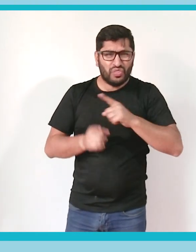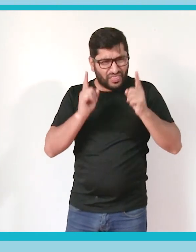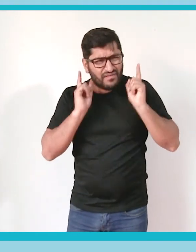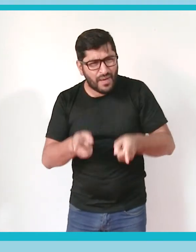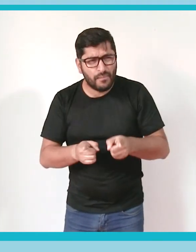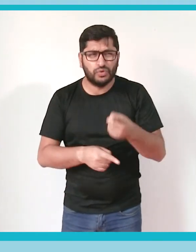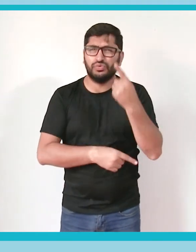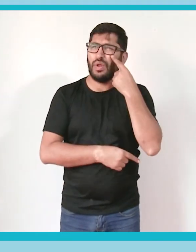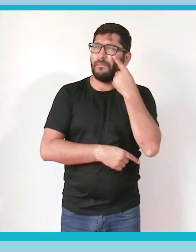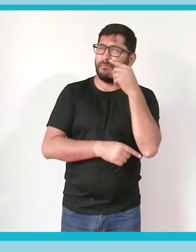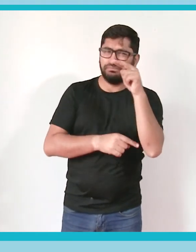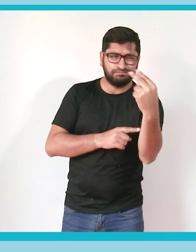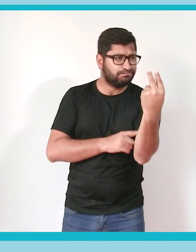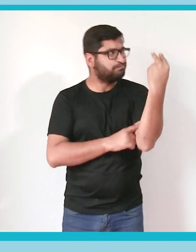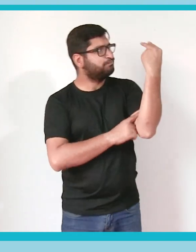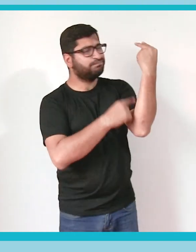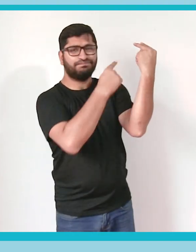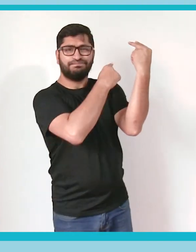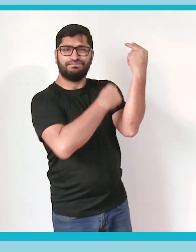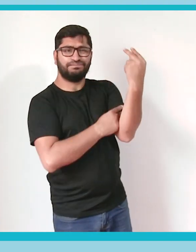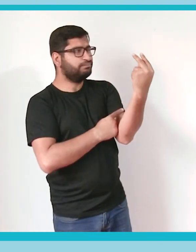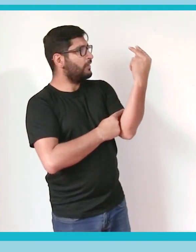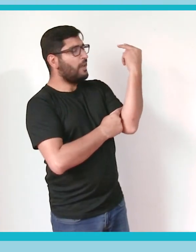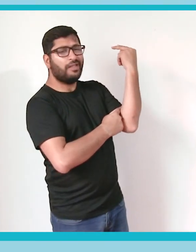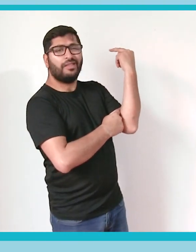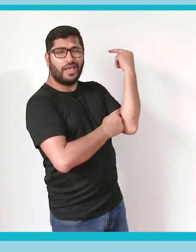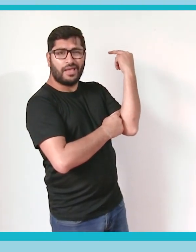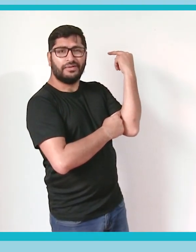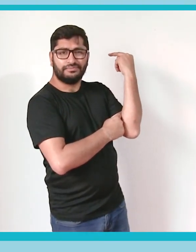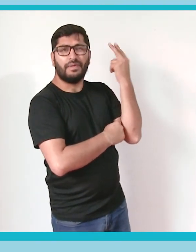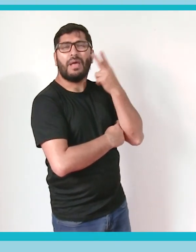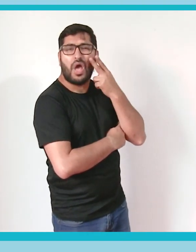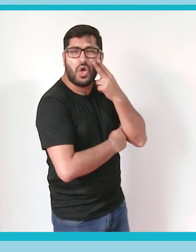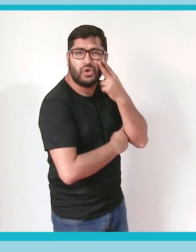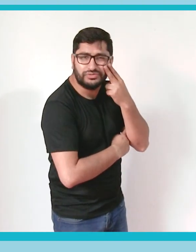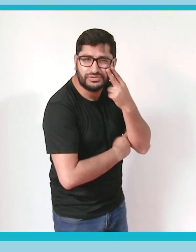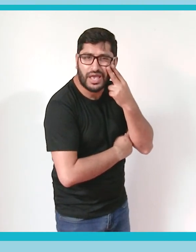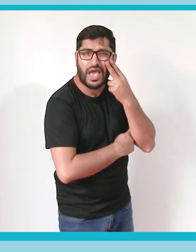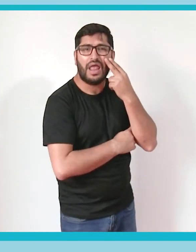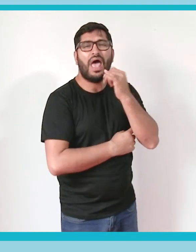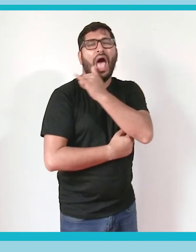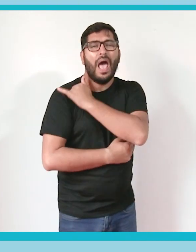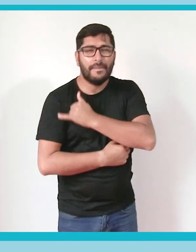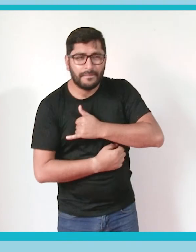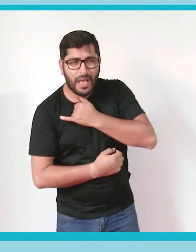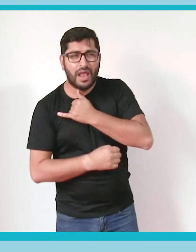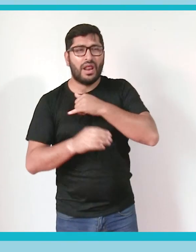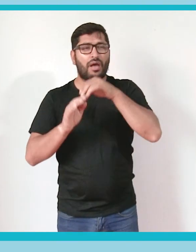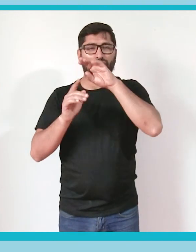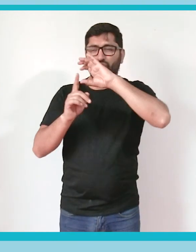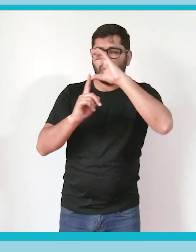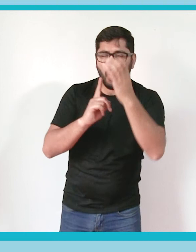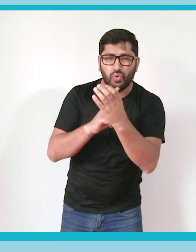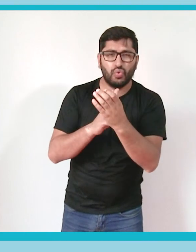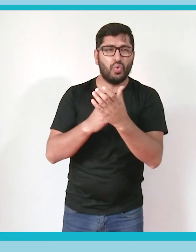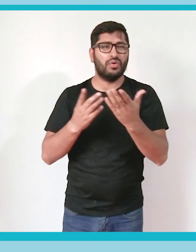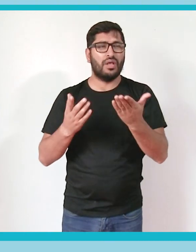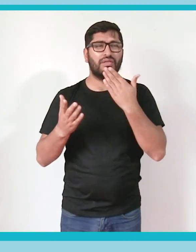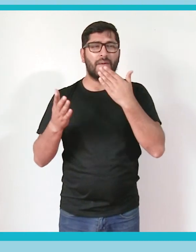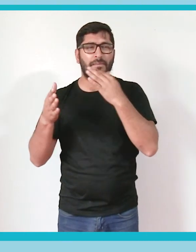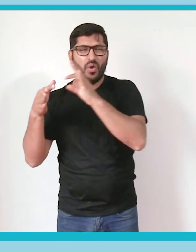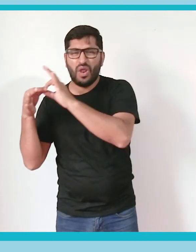que mirar hacia atrás. En nuestro código de vida, nuestra filosofía aymara, hay una